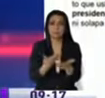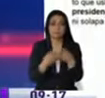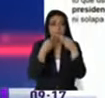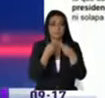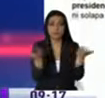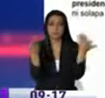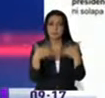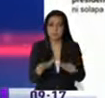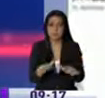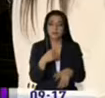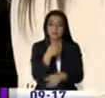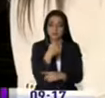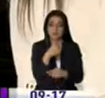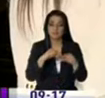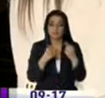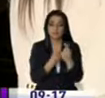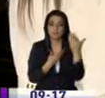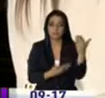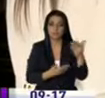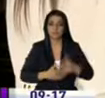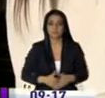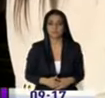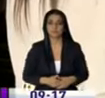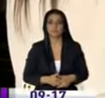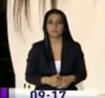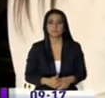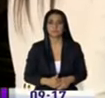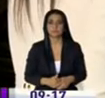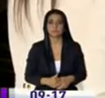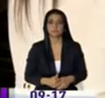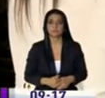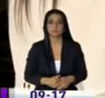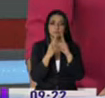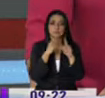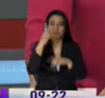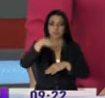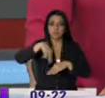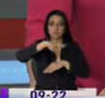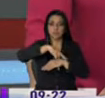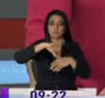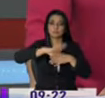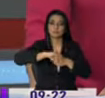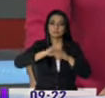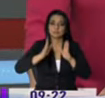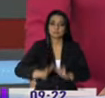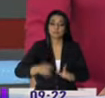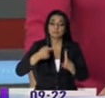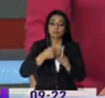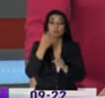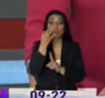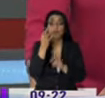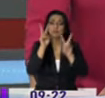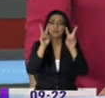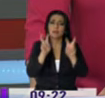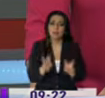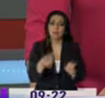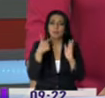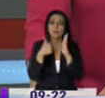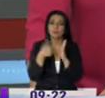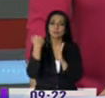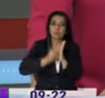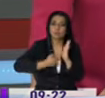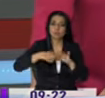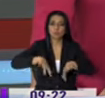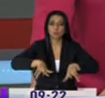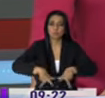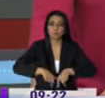Así señaló este movimiento político, informó Alison Corral. Der María Fernández Pinoza abordó temas como la lucha contra